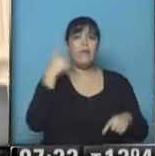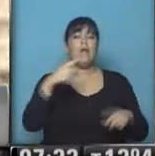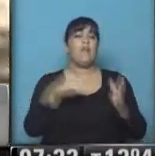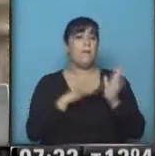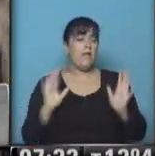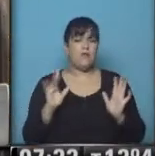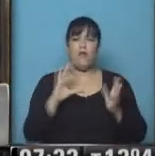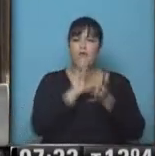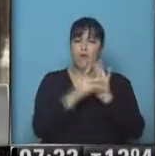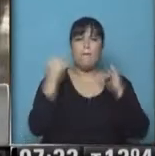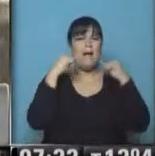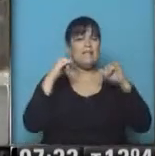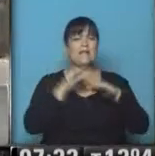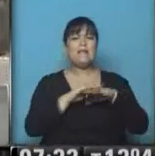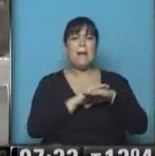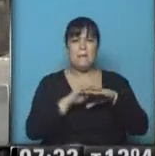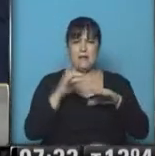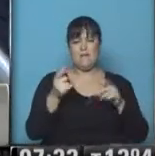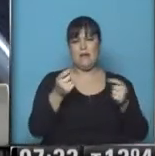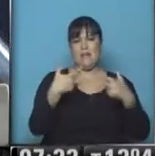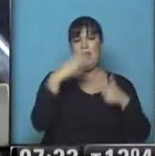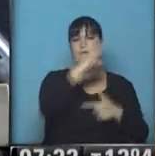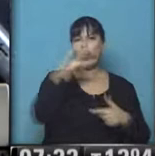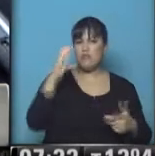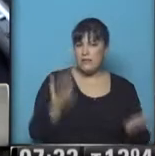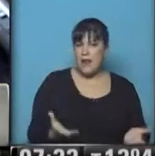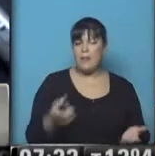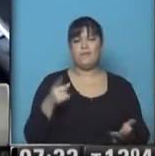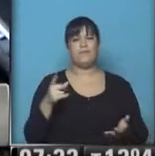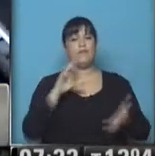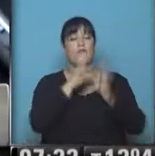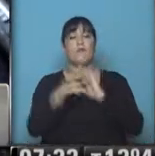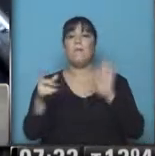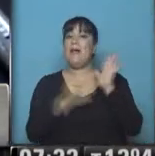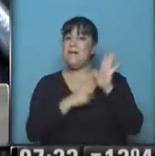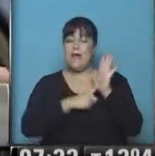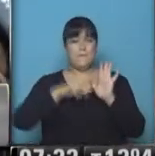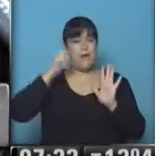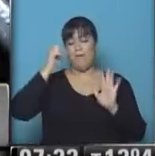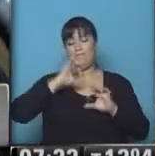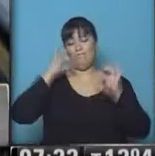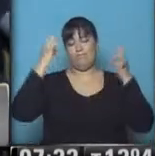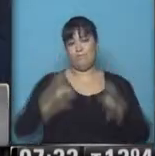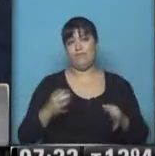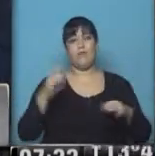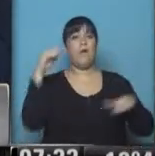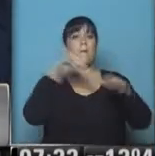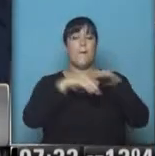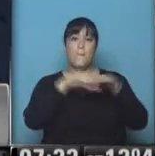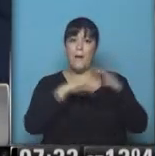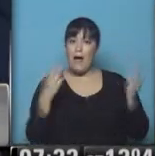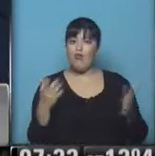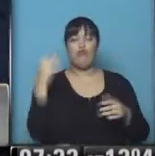forzosa esa tasa mínima que les impone el banco central la norma es imperativa o sea los bancos tienen que colocar a